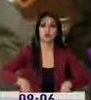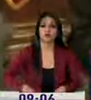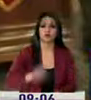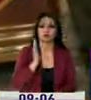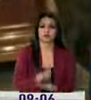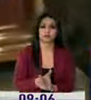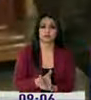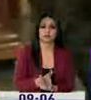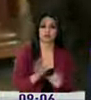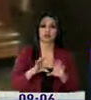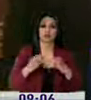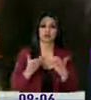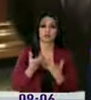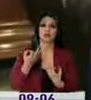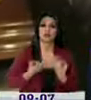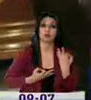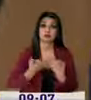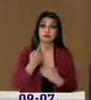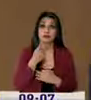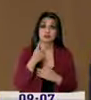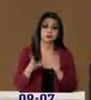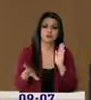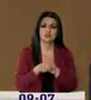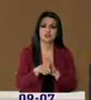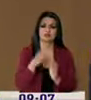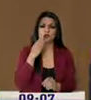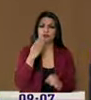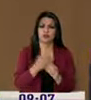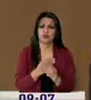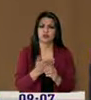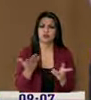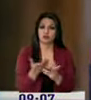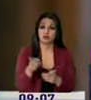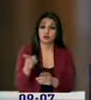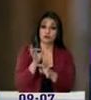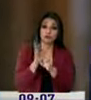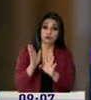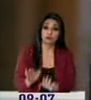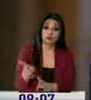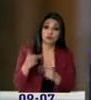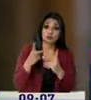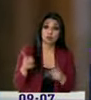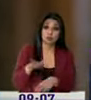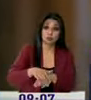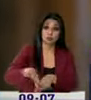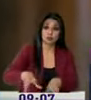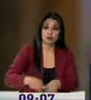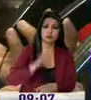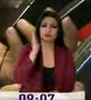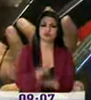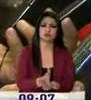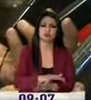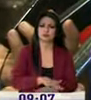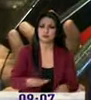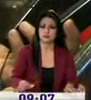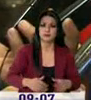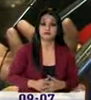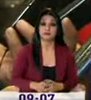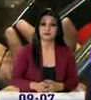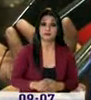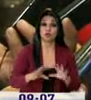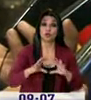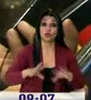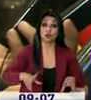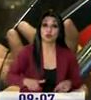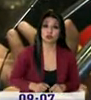corrupción. Desde la Comisión de Justicia se asegura que esta ley busca poner un alto y sancionar a funcionarios acusados de corrupción. La lucha contra la